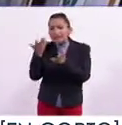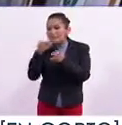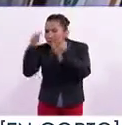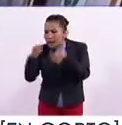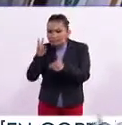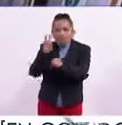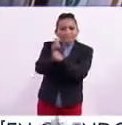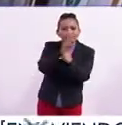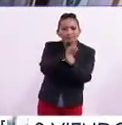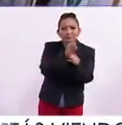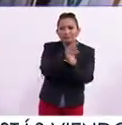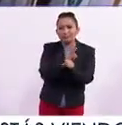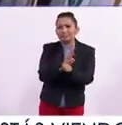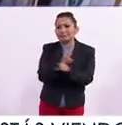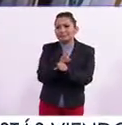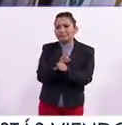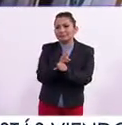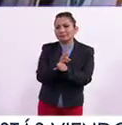en